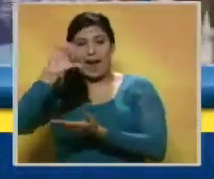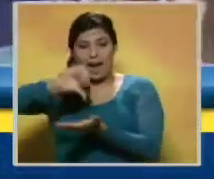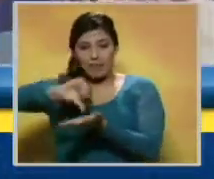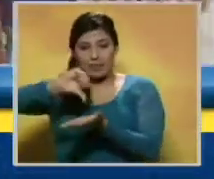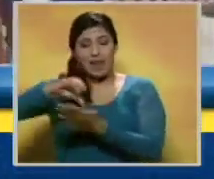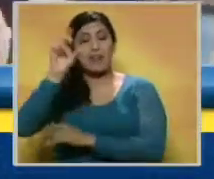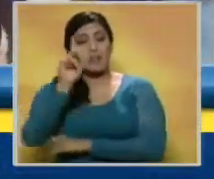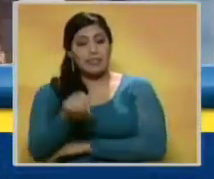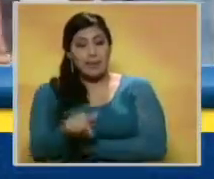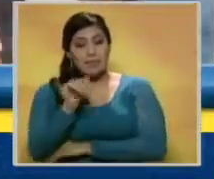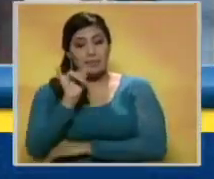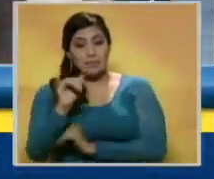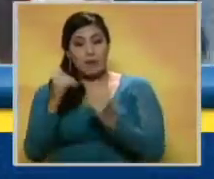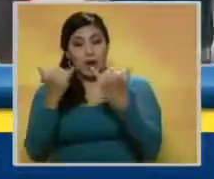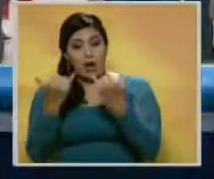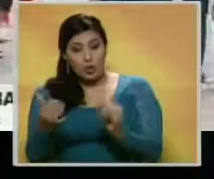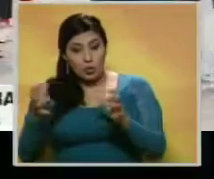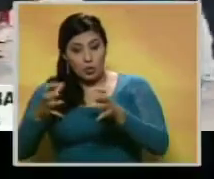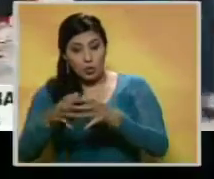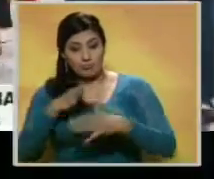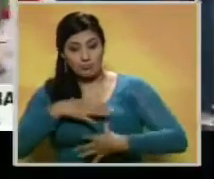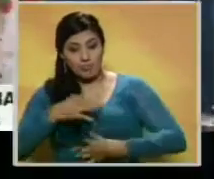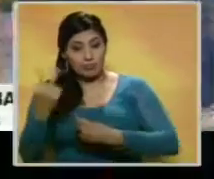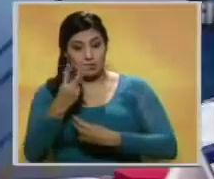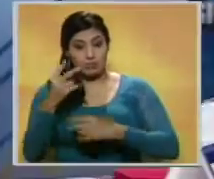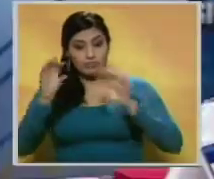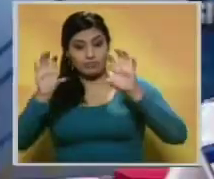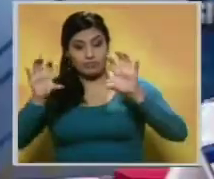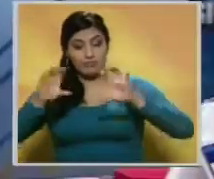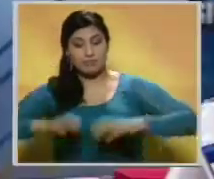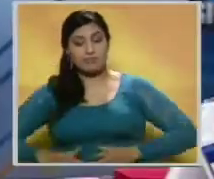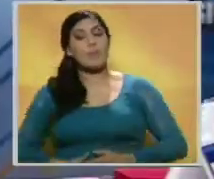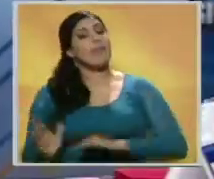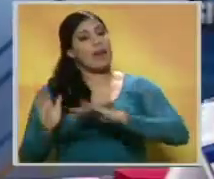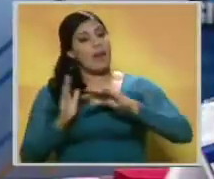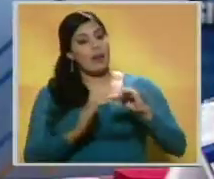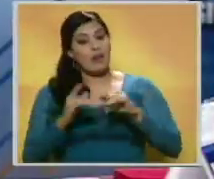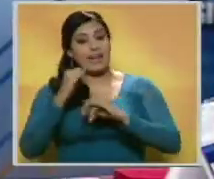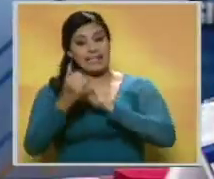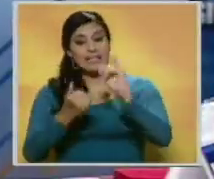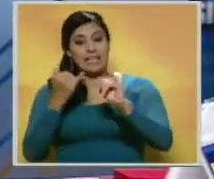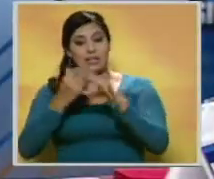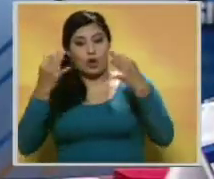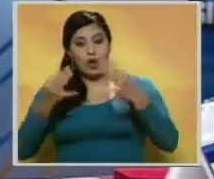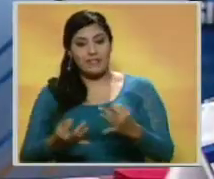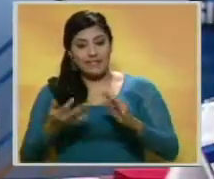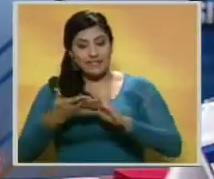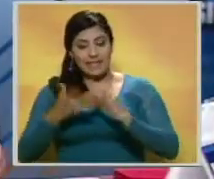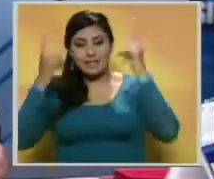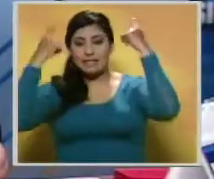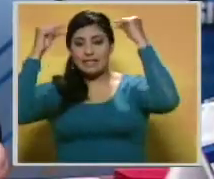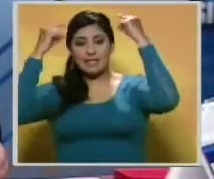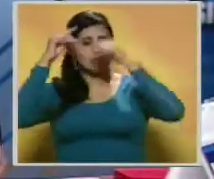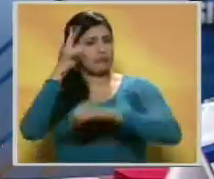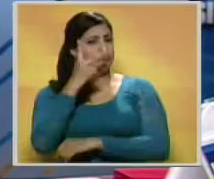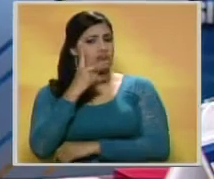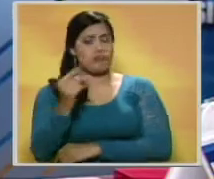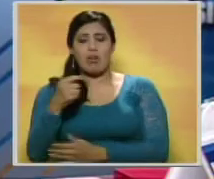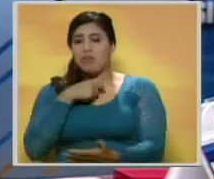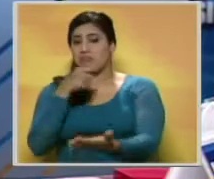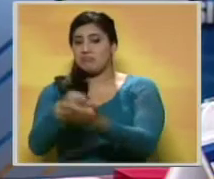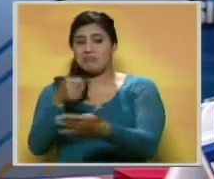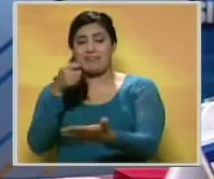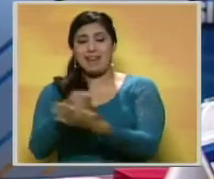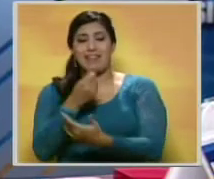misma sede que ocupa la actual sección de intereses. El Fondo Monetario Internacional confirmó que Grecia no efectuó el pago de